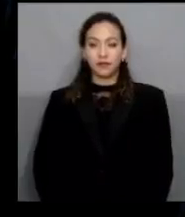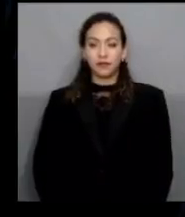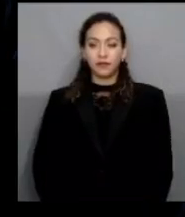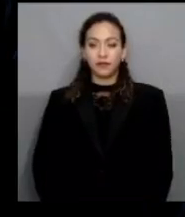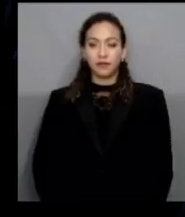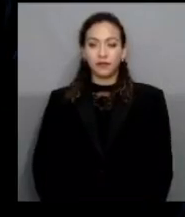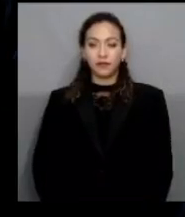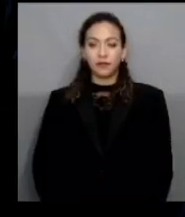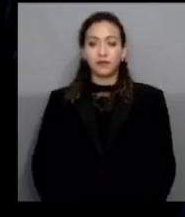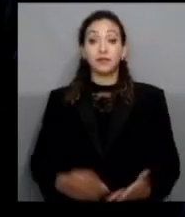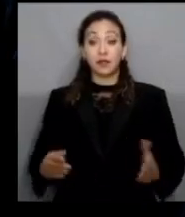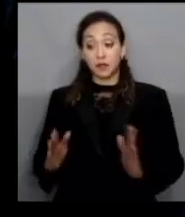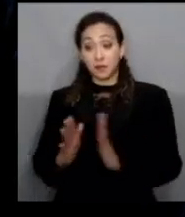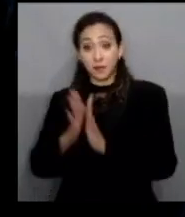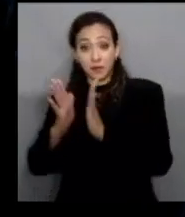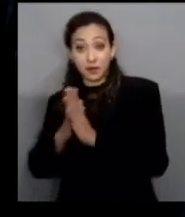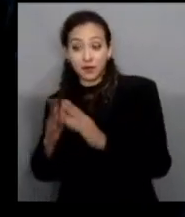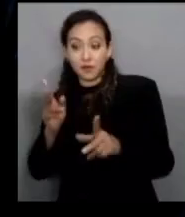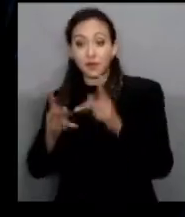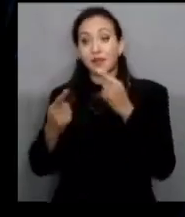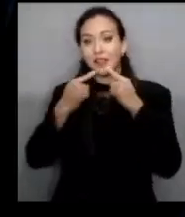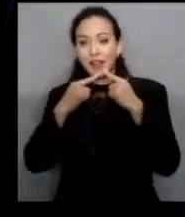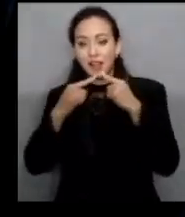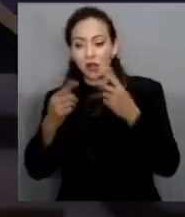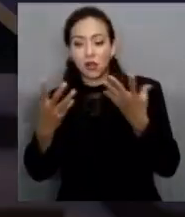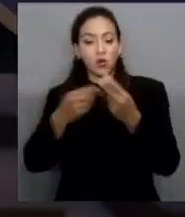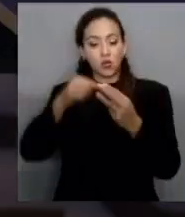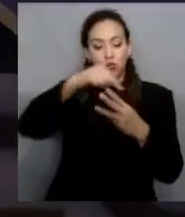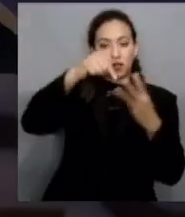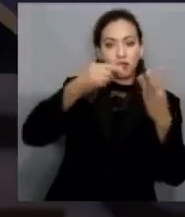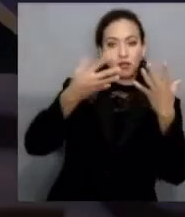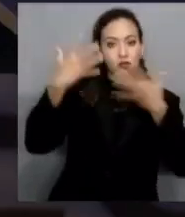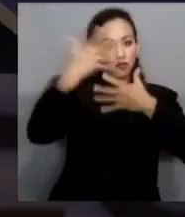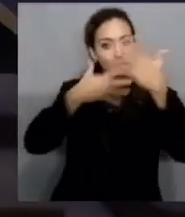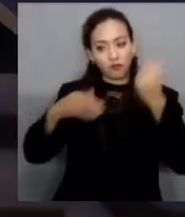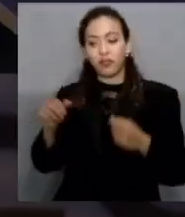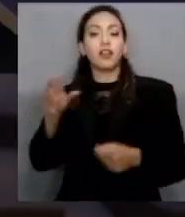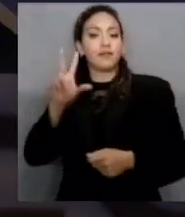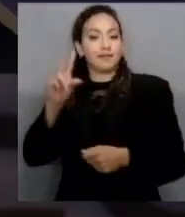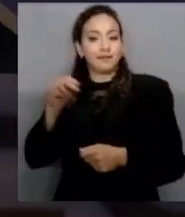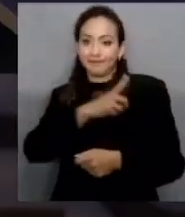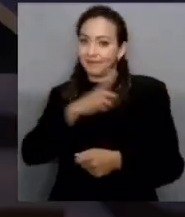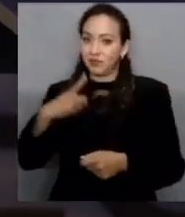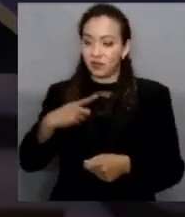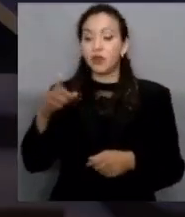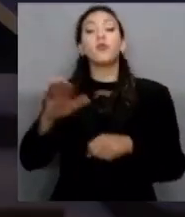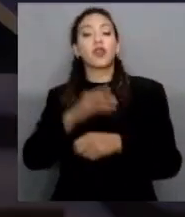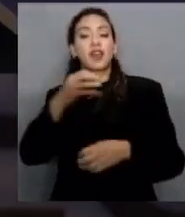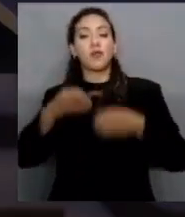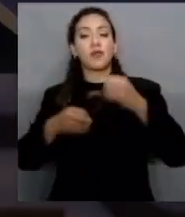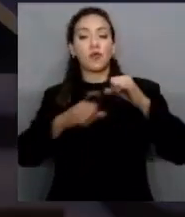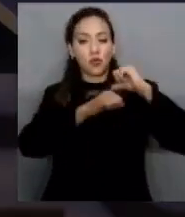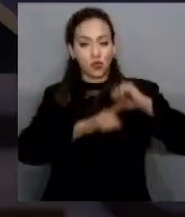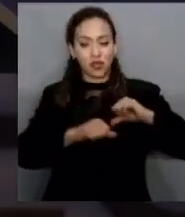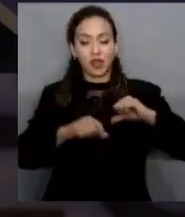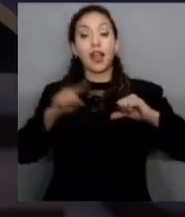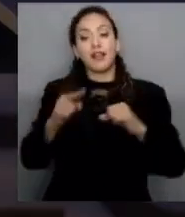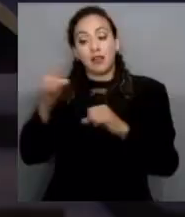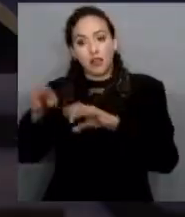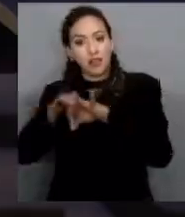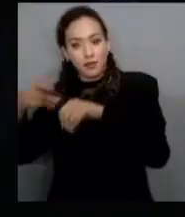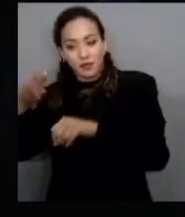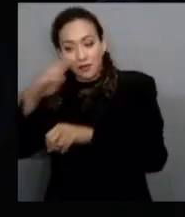La colaboración y el diálogo entre poderes no se debe confundir con la subordinación del Poder Judicial de la Federación frente a los